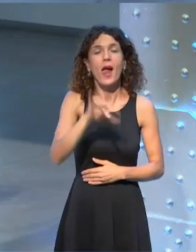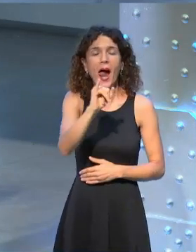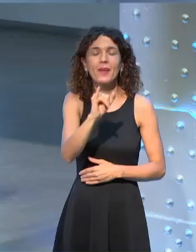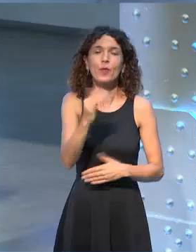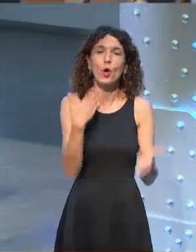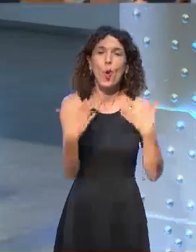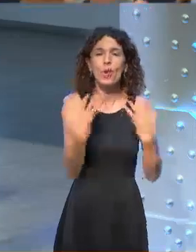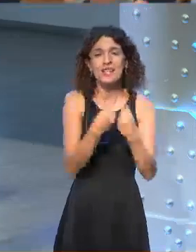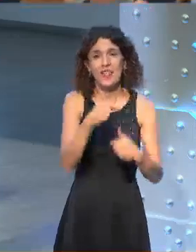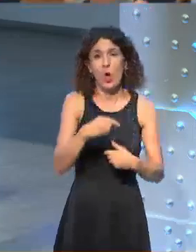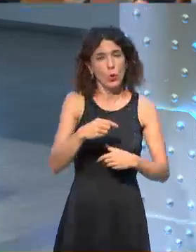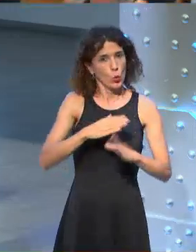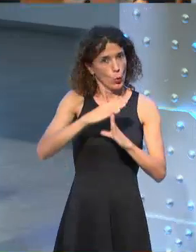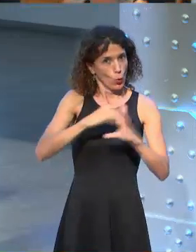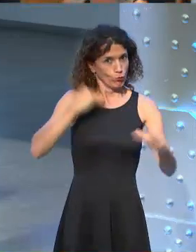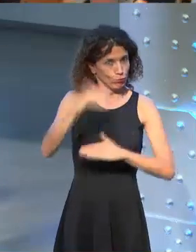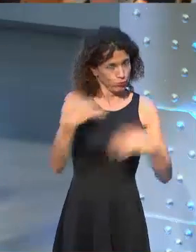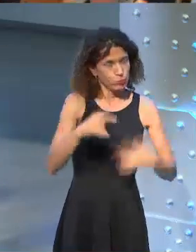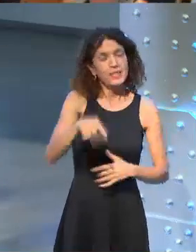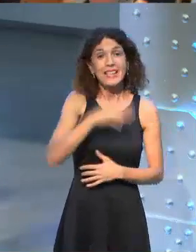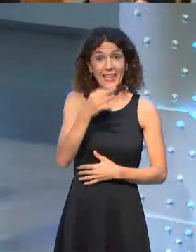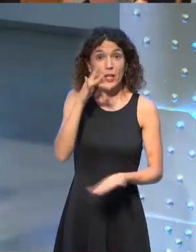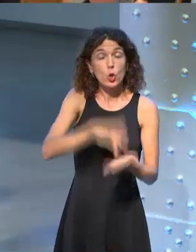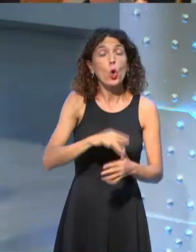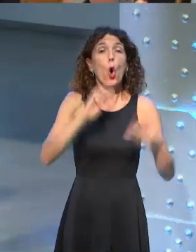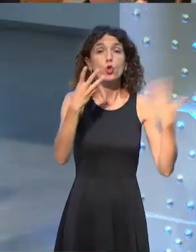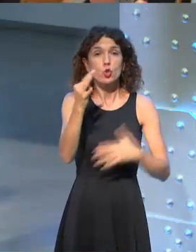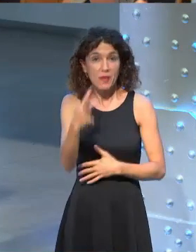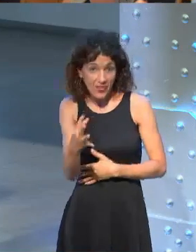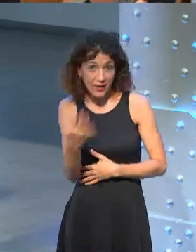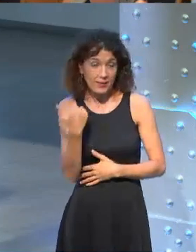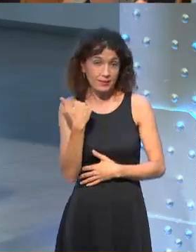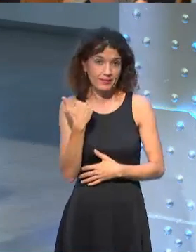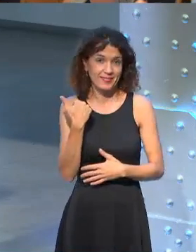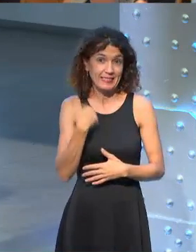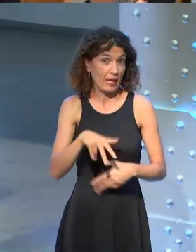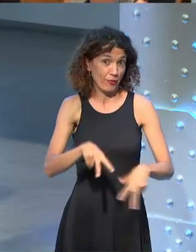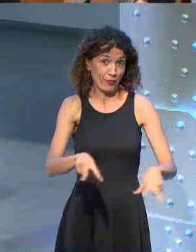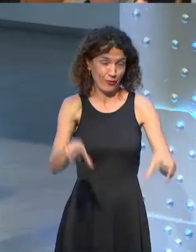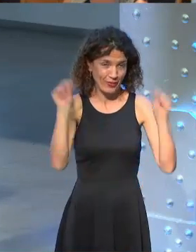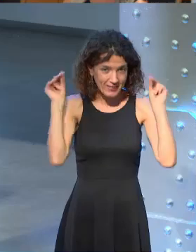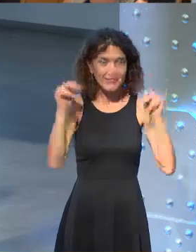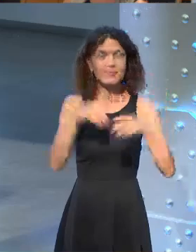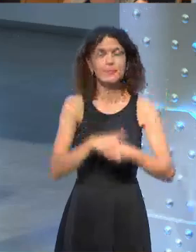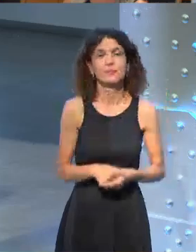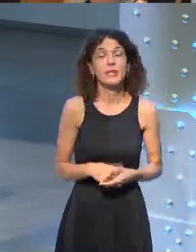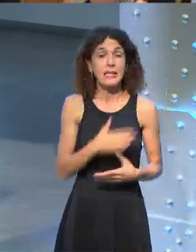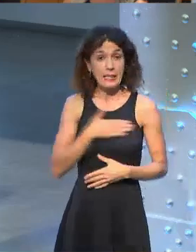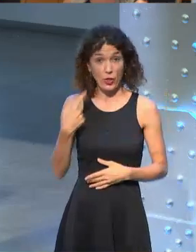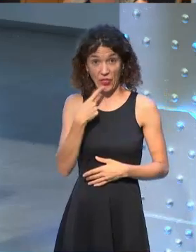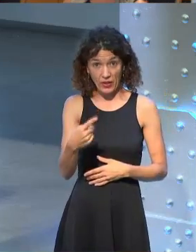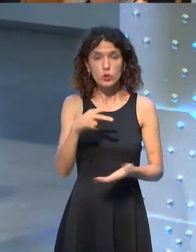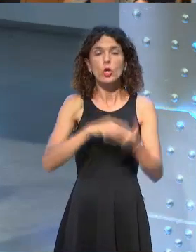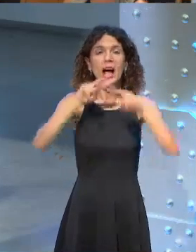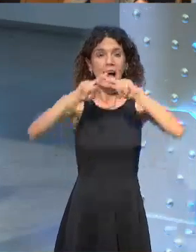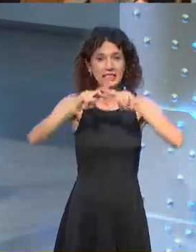unos conversadores de nivel con los que vamos a pasar esta tarde hasta las 8:30, que echaremos el telón. Os quiero decir que